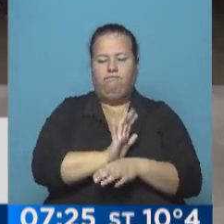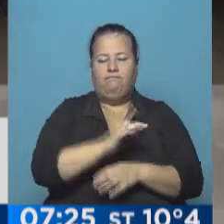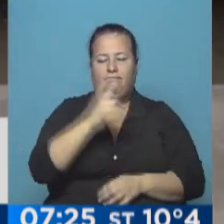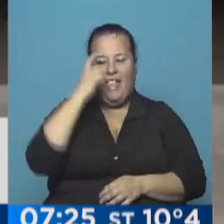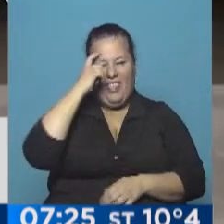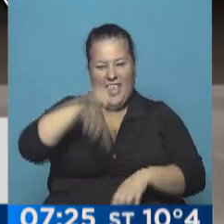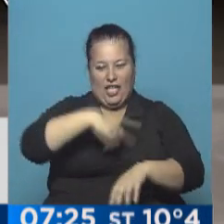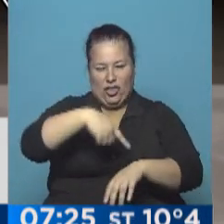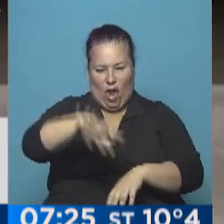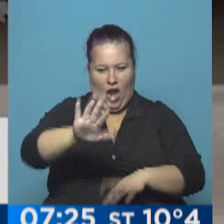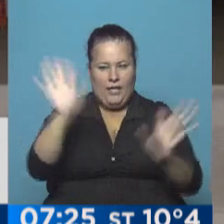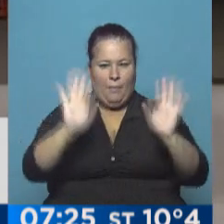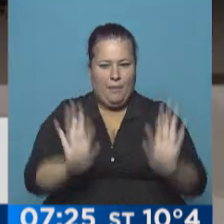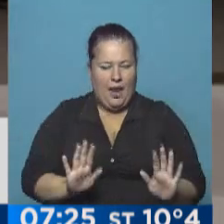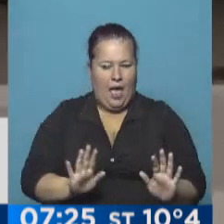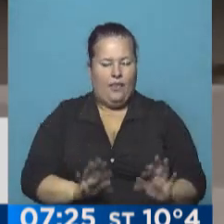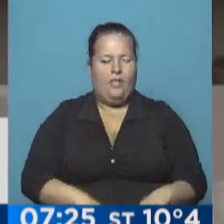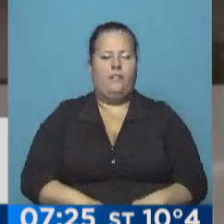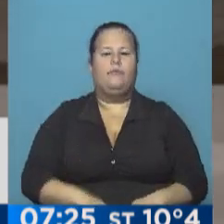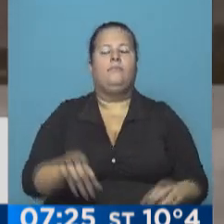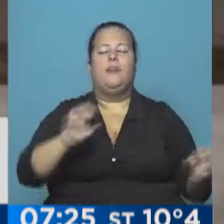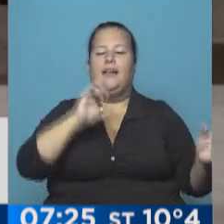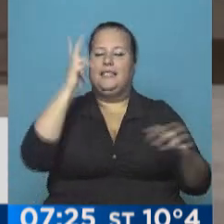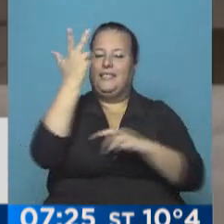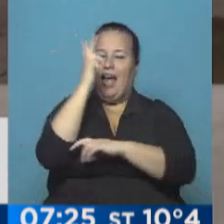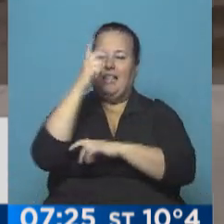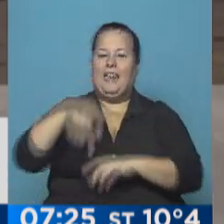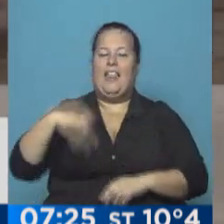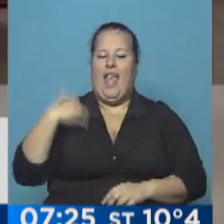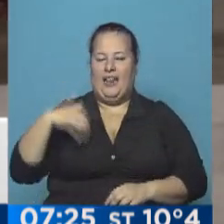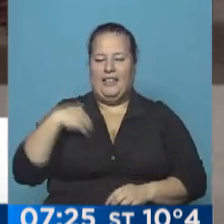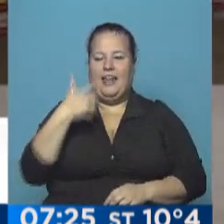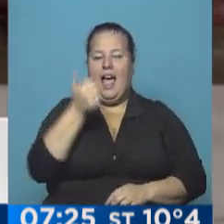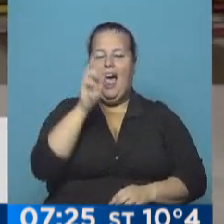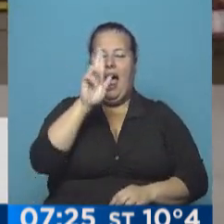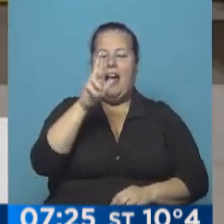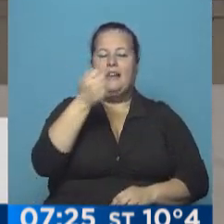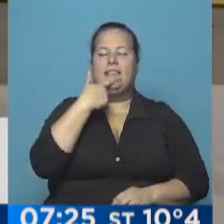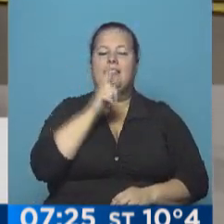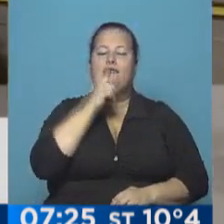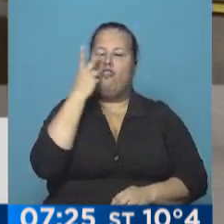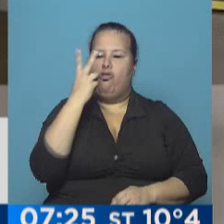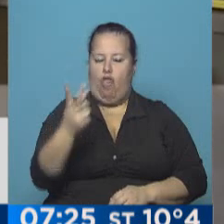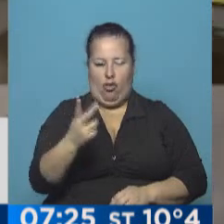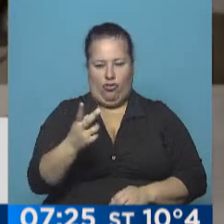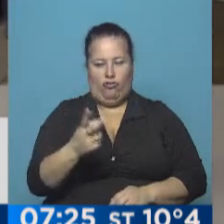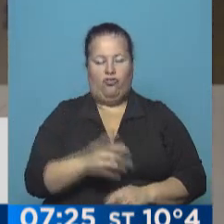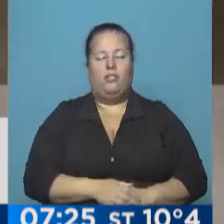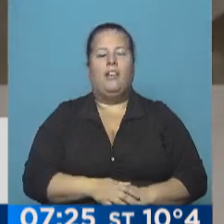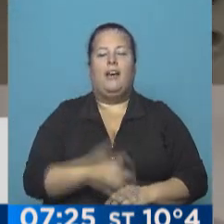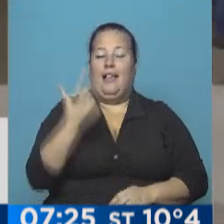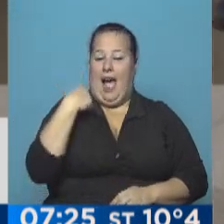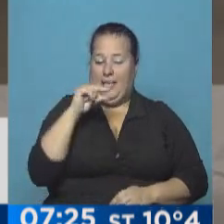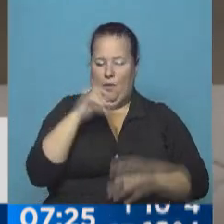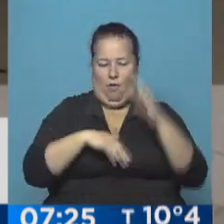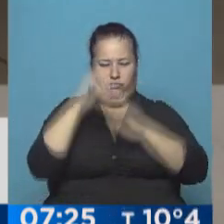10 horas el satélite argentino arsad 2 recientemente